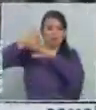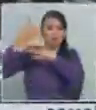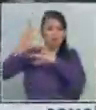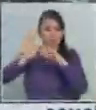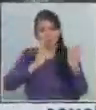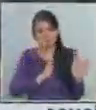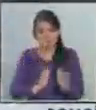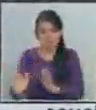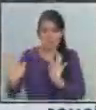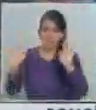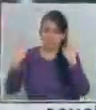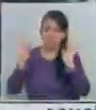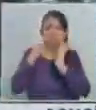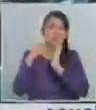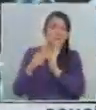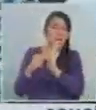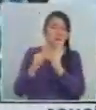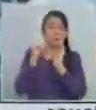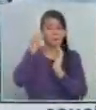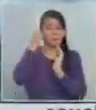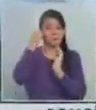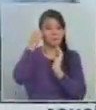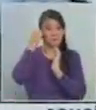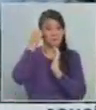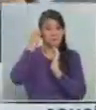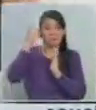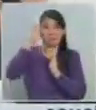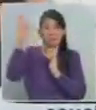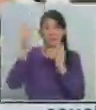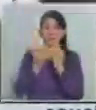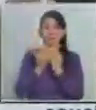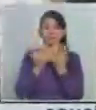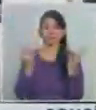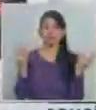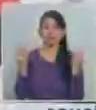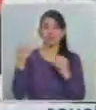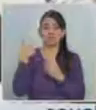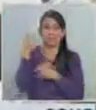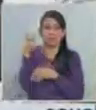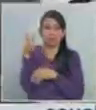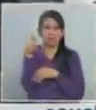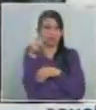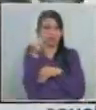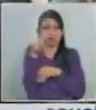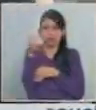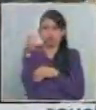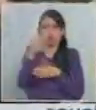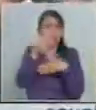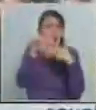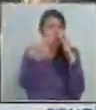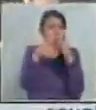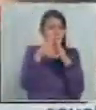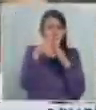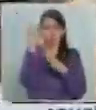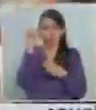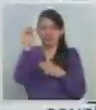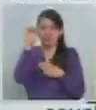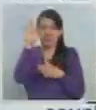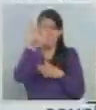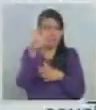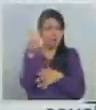algunas medidas, entre ellas que un contingente de policías lleven filmadoras para registrar en video a los